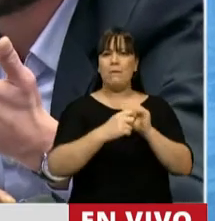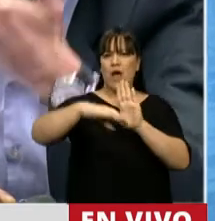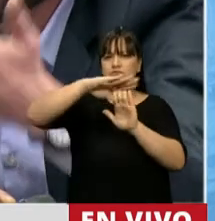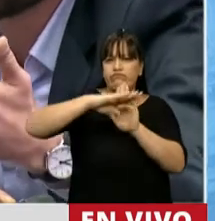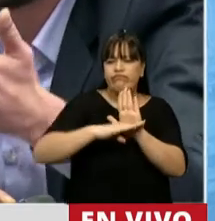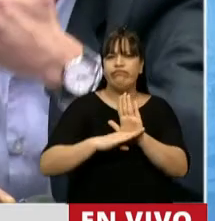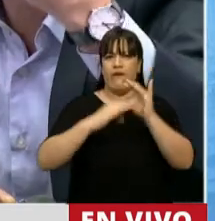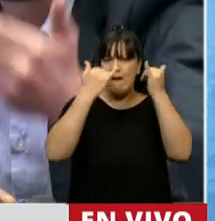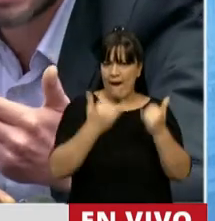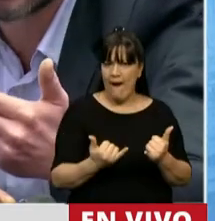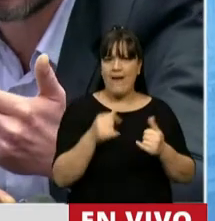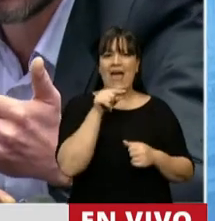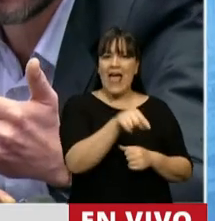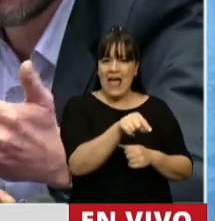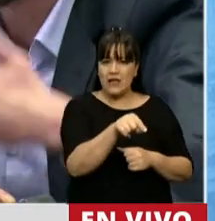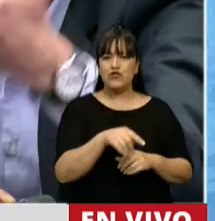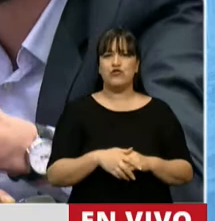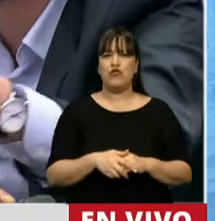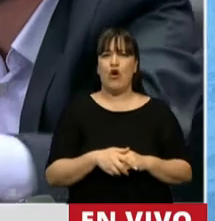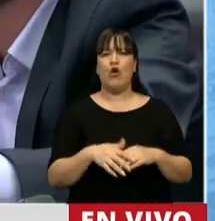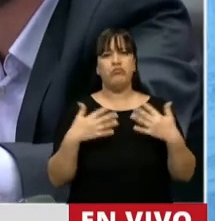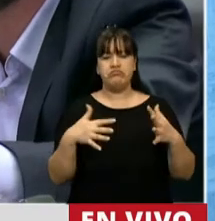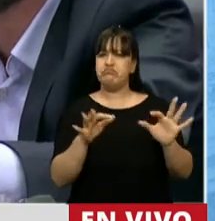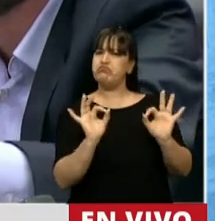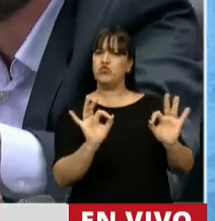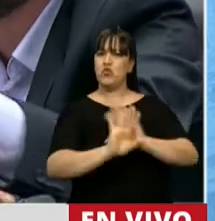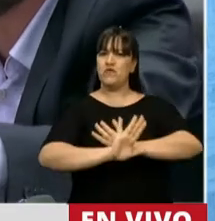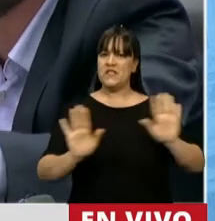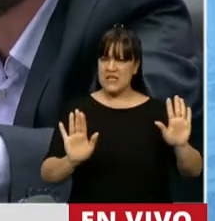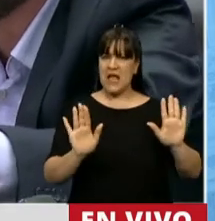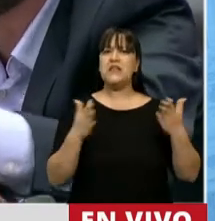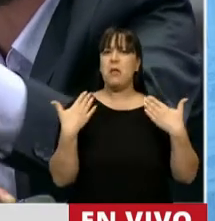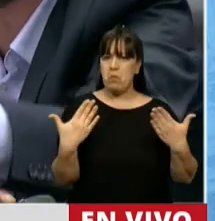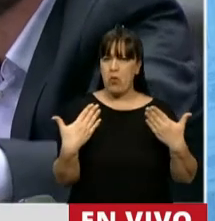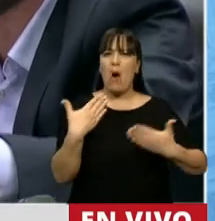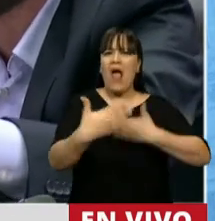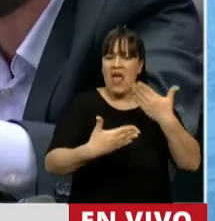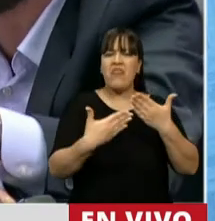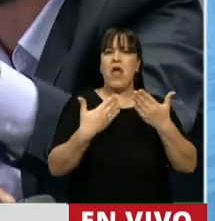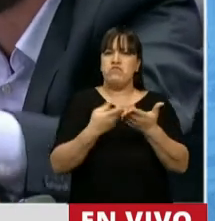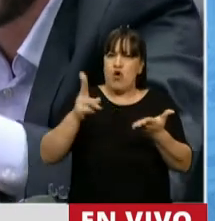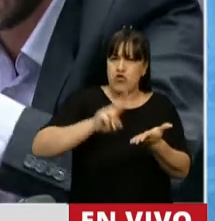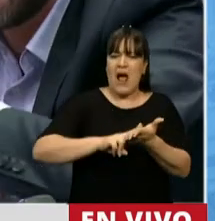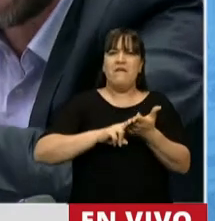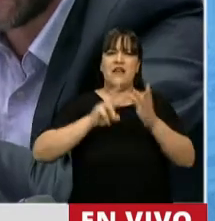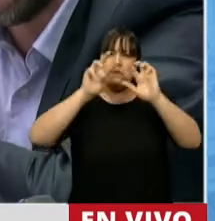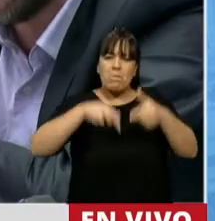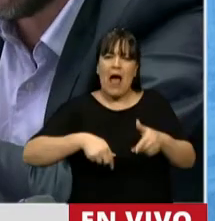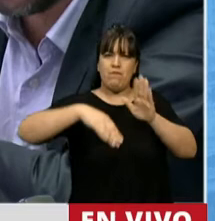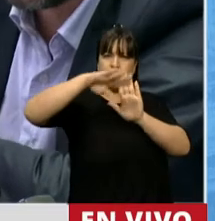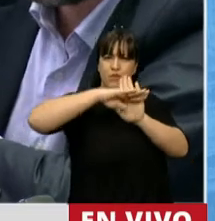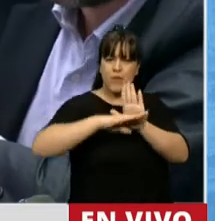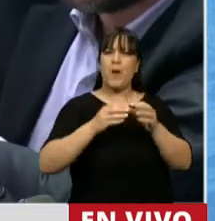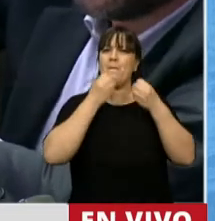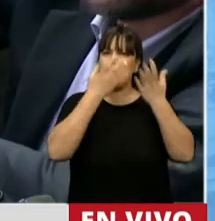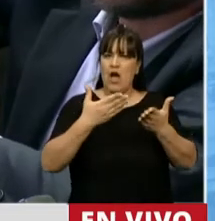condiciones y eso es un acto más que suficiente para poder reestructurar y negociar en mejores